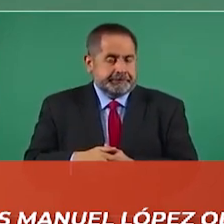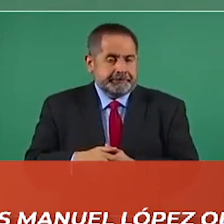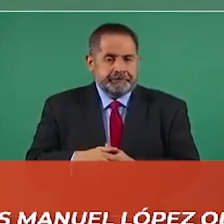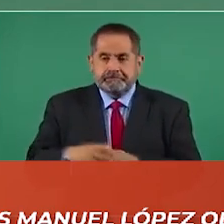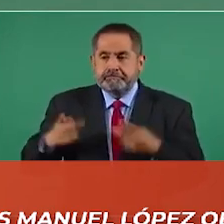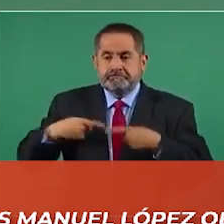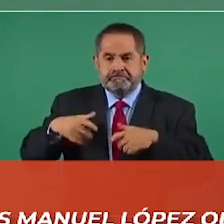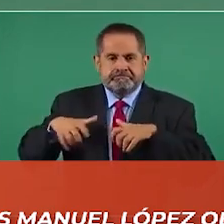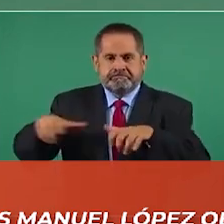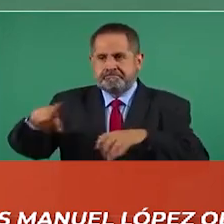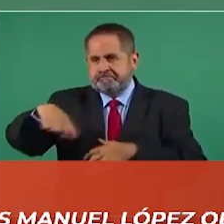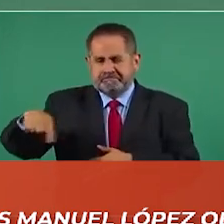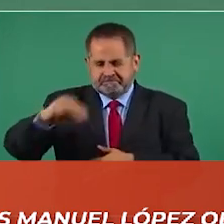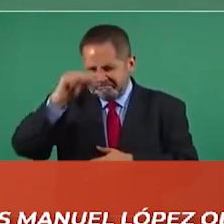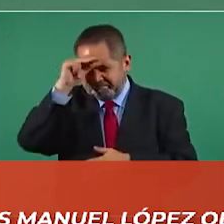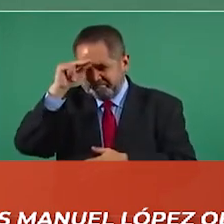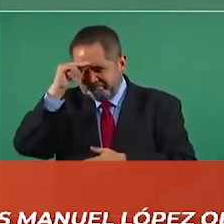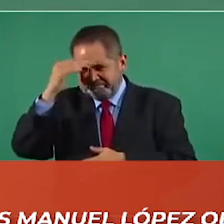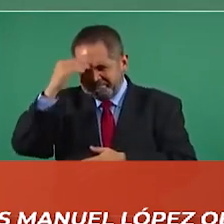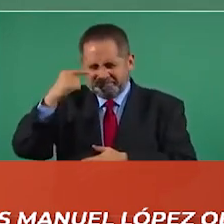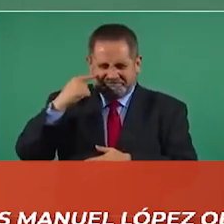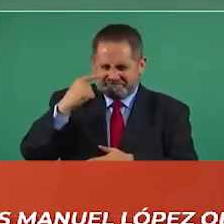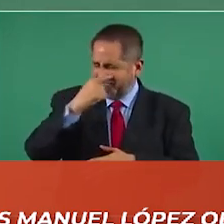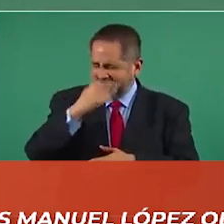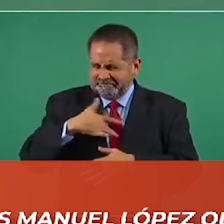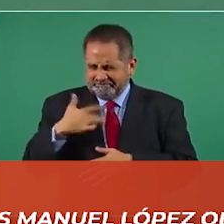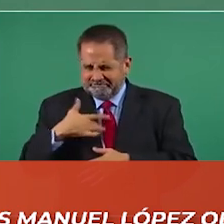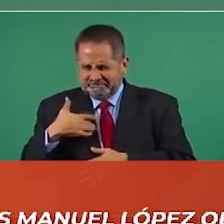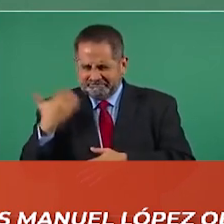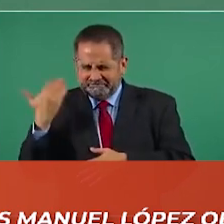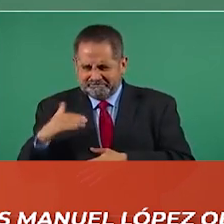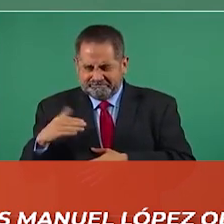es sabio y tiene un instinto certero,